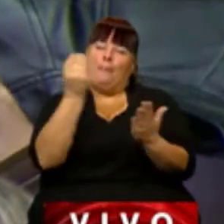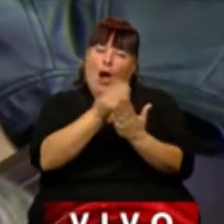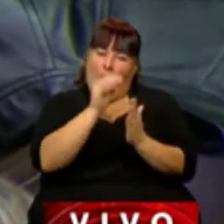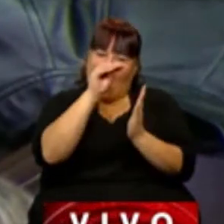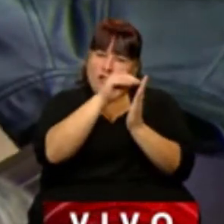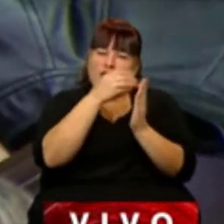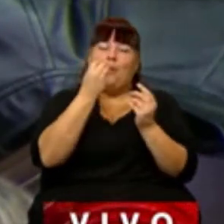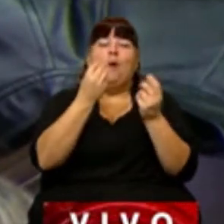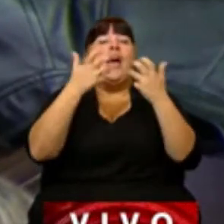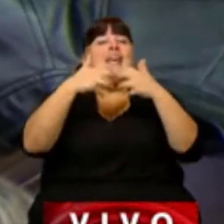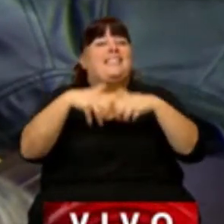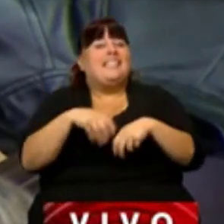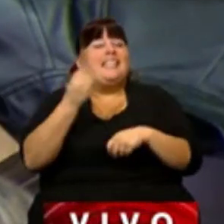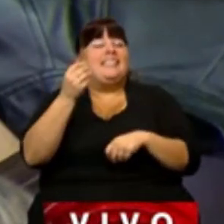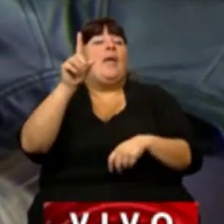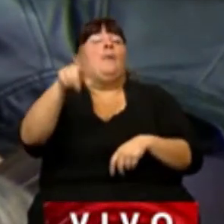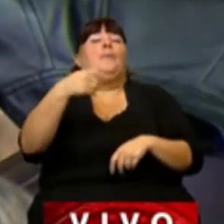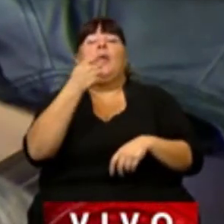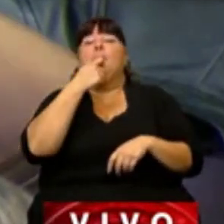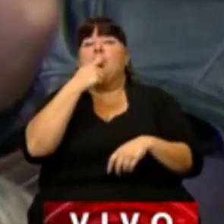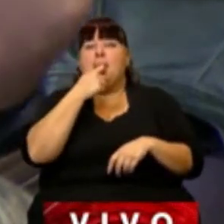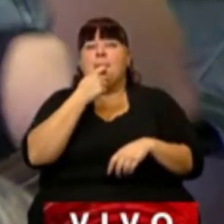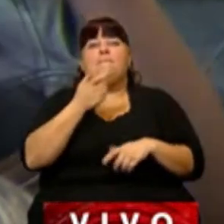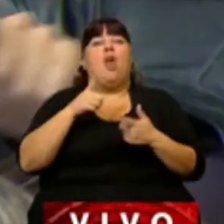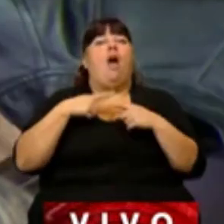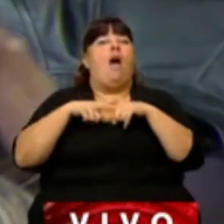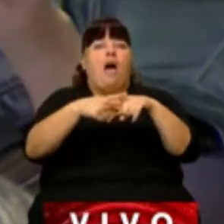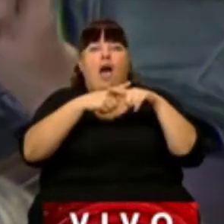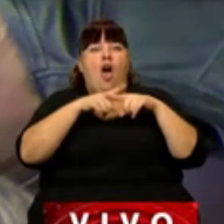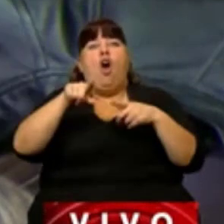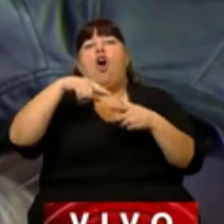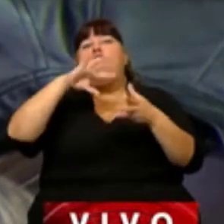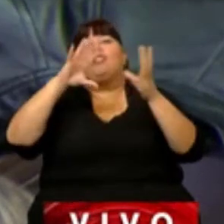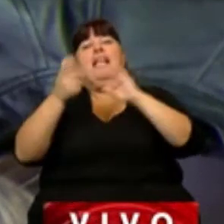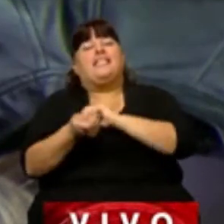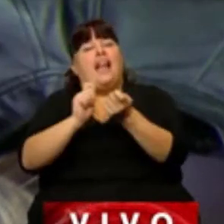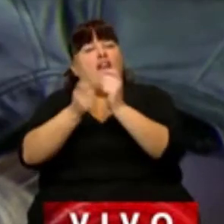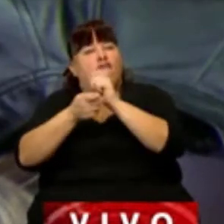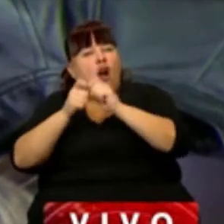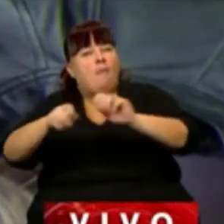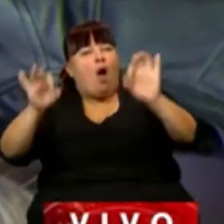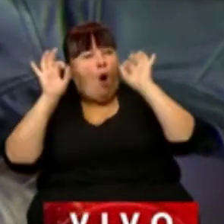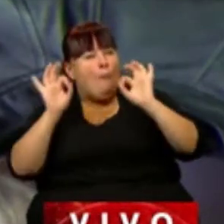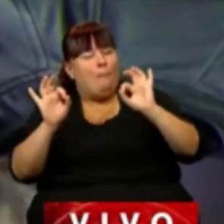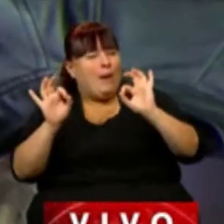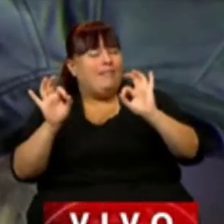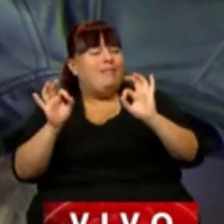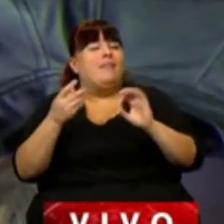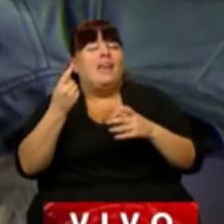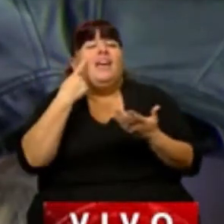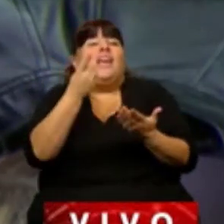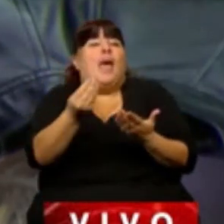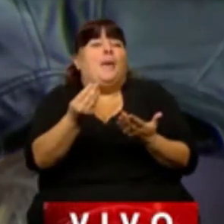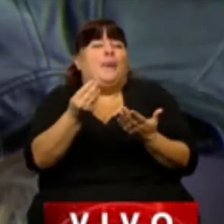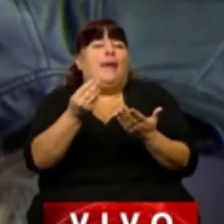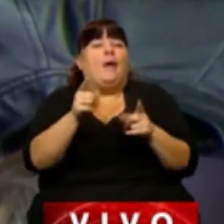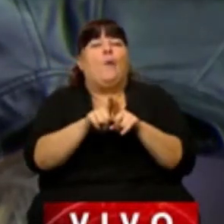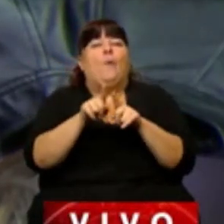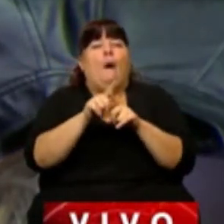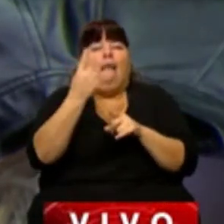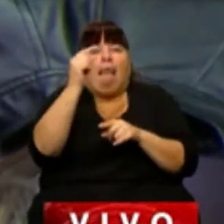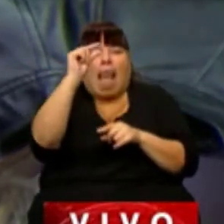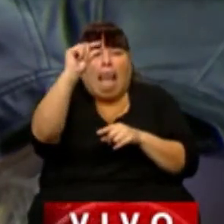Es que el sistema lleva a que si no se discute con otras reformas integrales, lo que ves es una cosa de